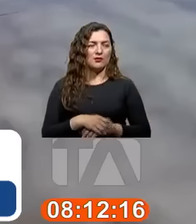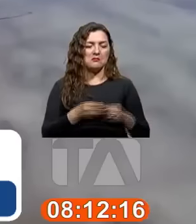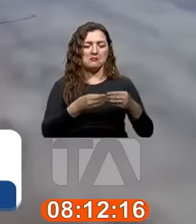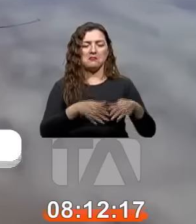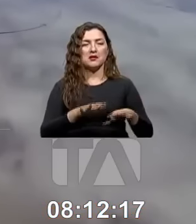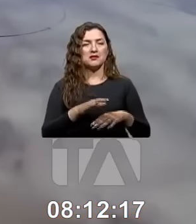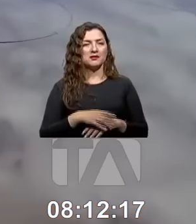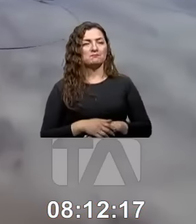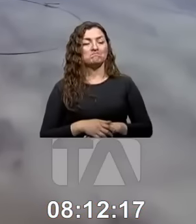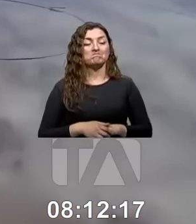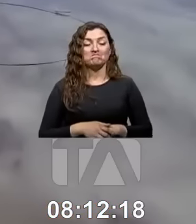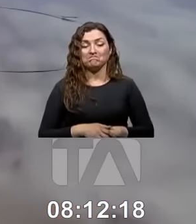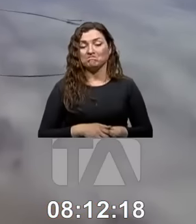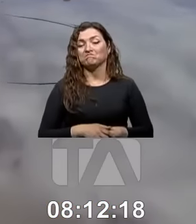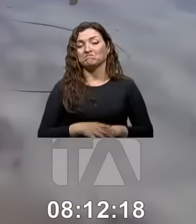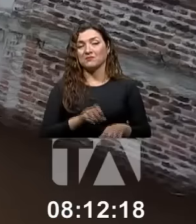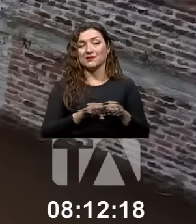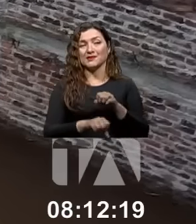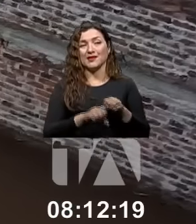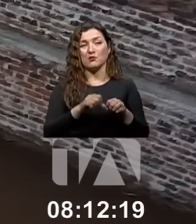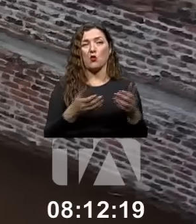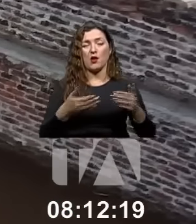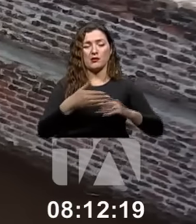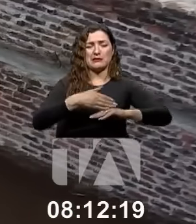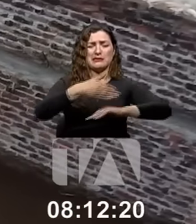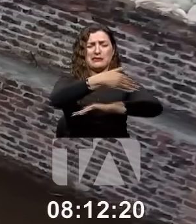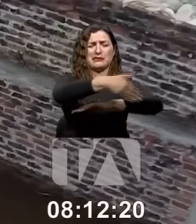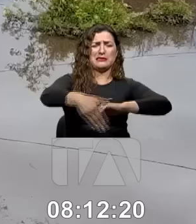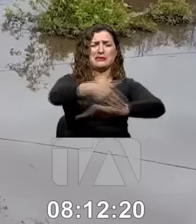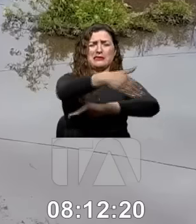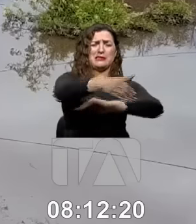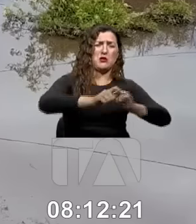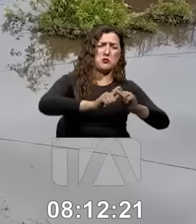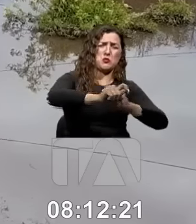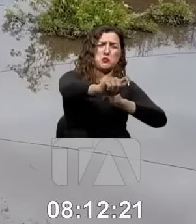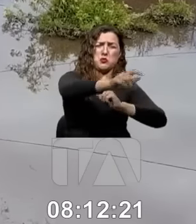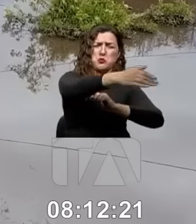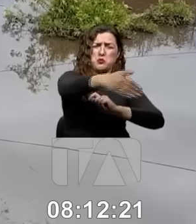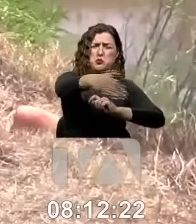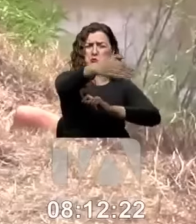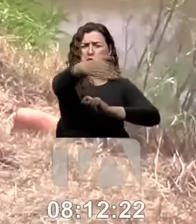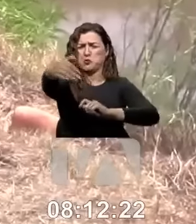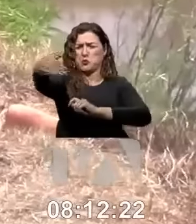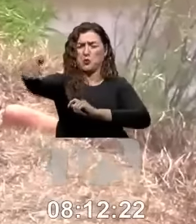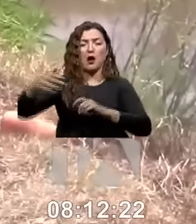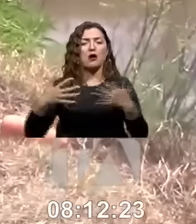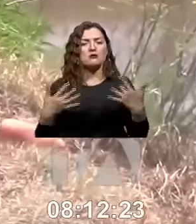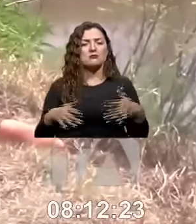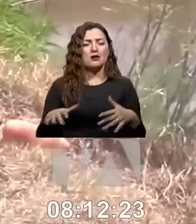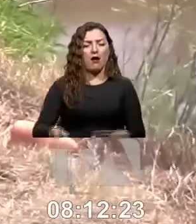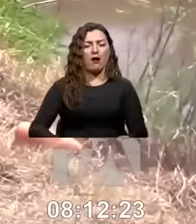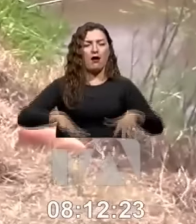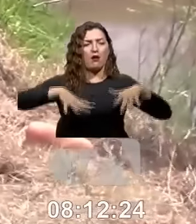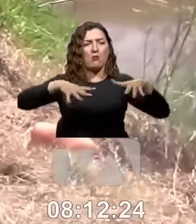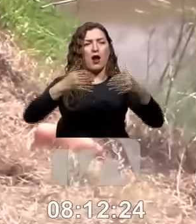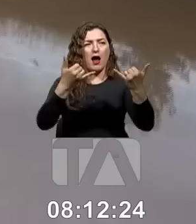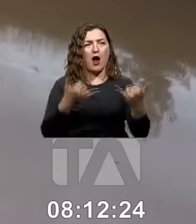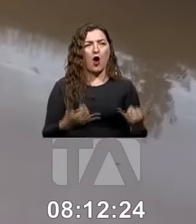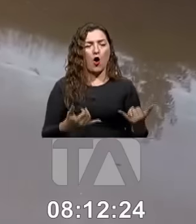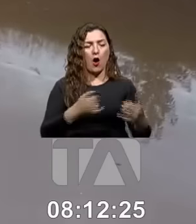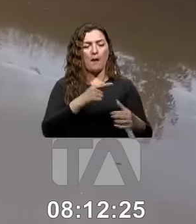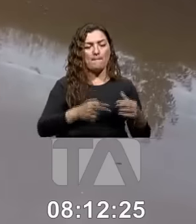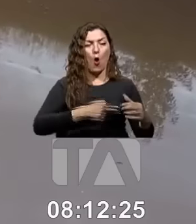Las afectaciones son de 2 a 3 cuadras. Todo está cubierto por el agua. Ahora, ante la emergencia, los perjudicados utilizan bombas de succión,